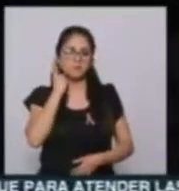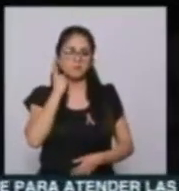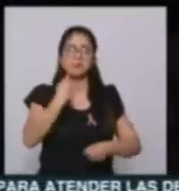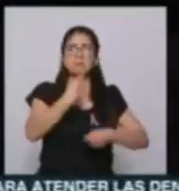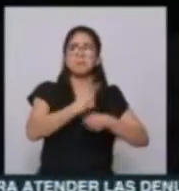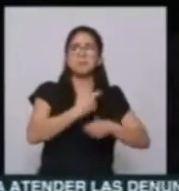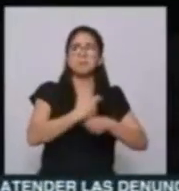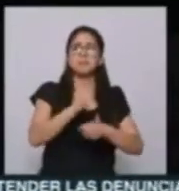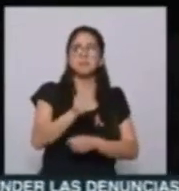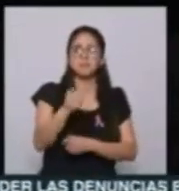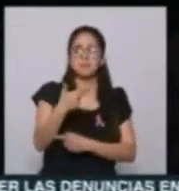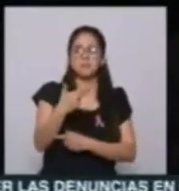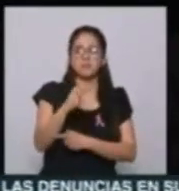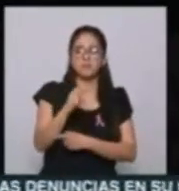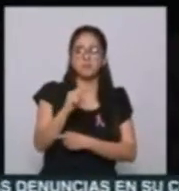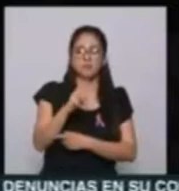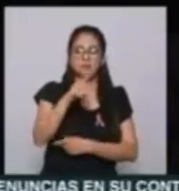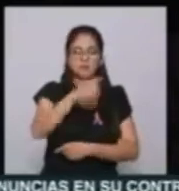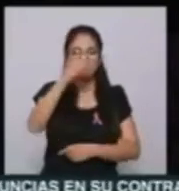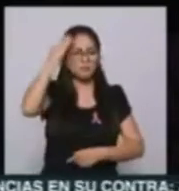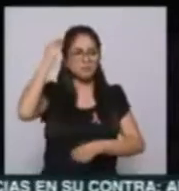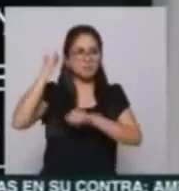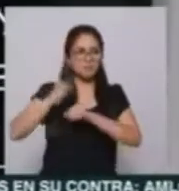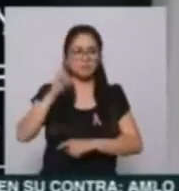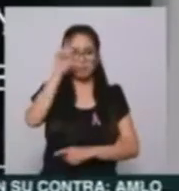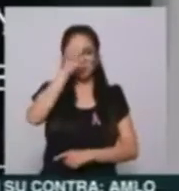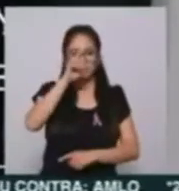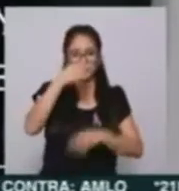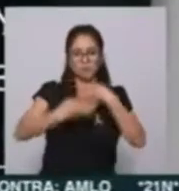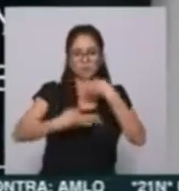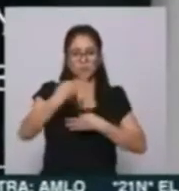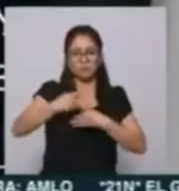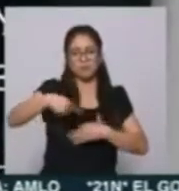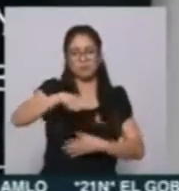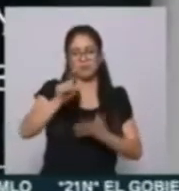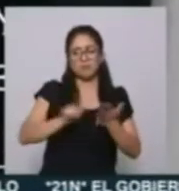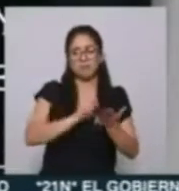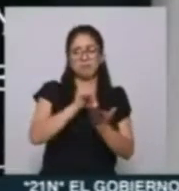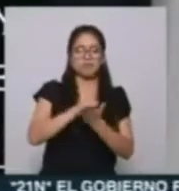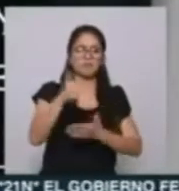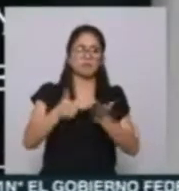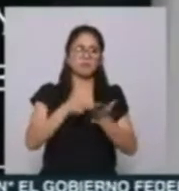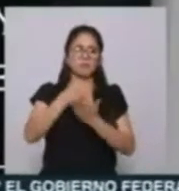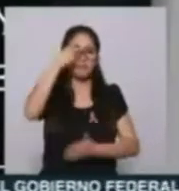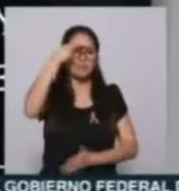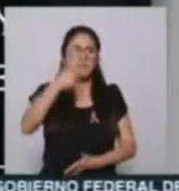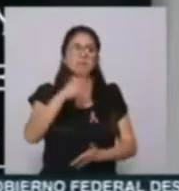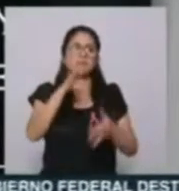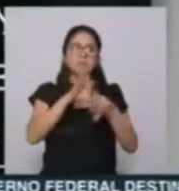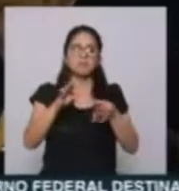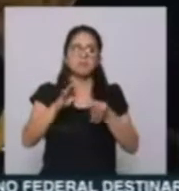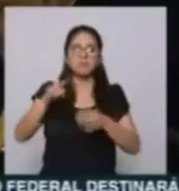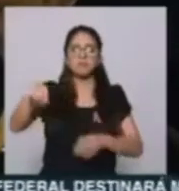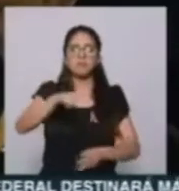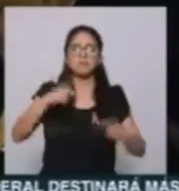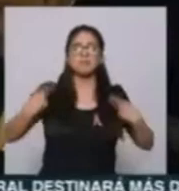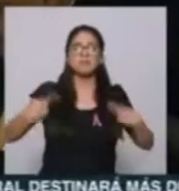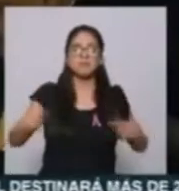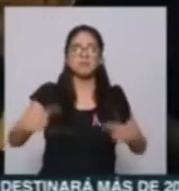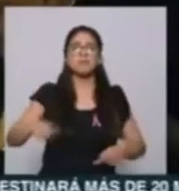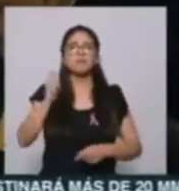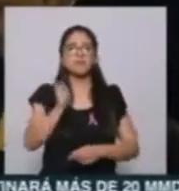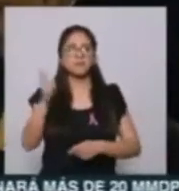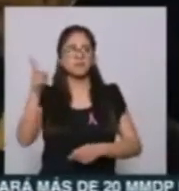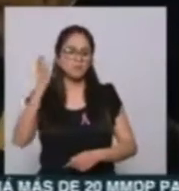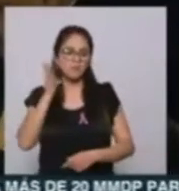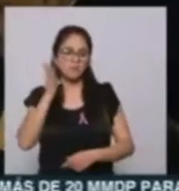fue de Héctor Villegas, titular de la Consejería Jurídica y de Servicios Legales de la Ciudad de México, quien informó a los legisladores que se pusieron en marcha 5 juzgados